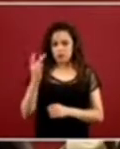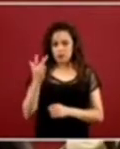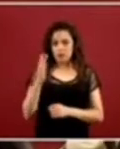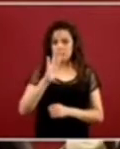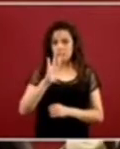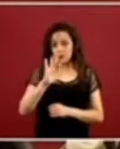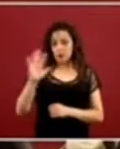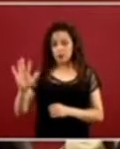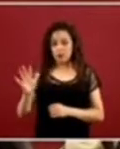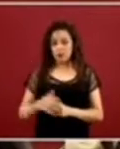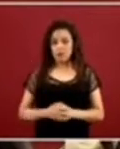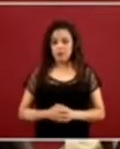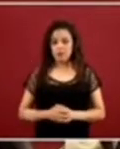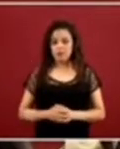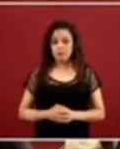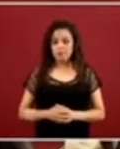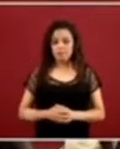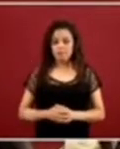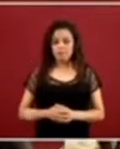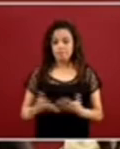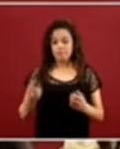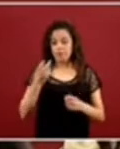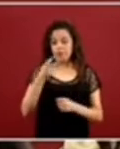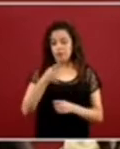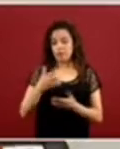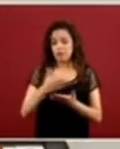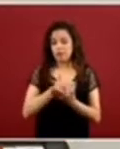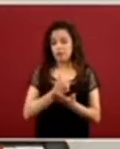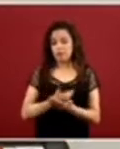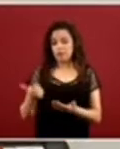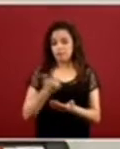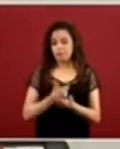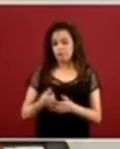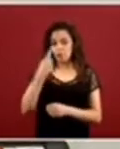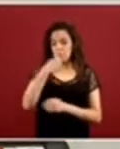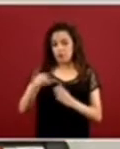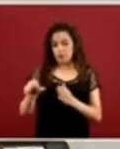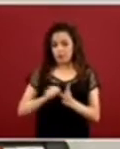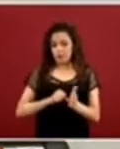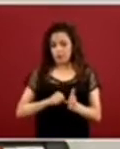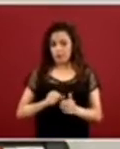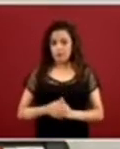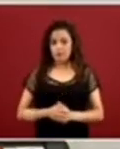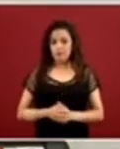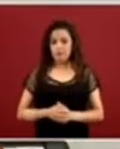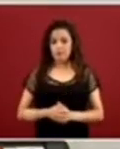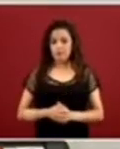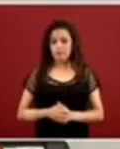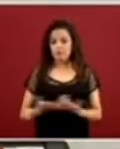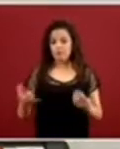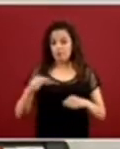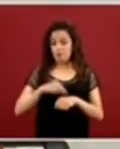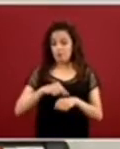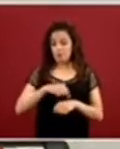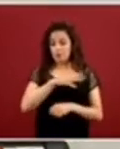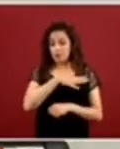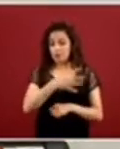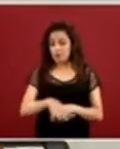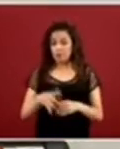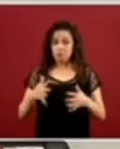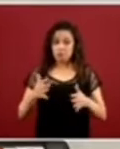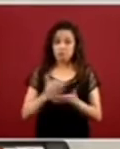34,755 son sus percepciones mensuales brutas. Un médico general está ganando alrededor